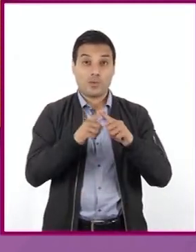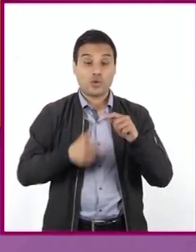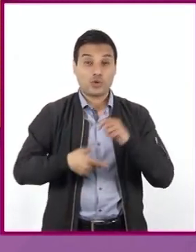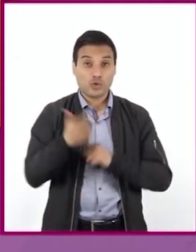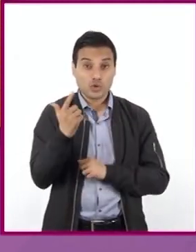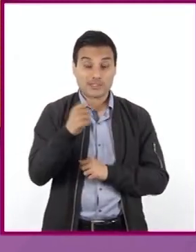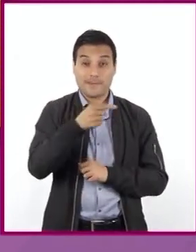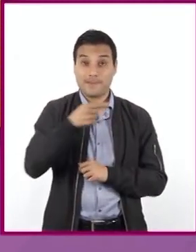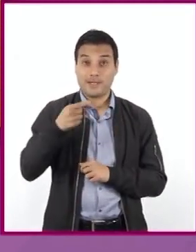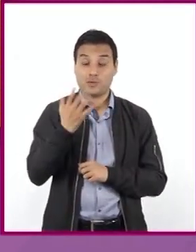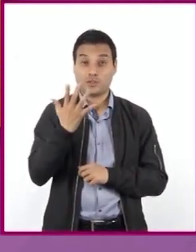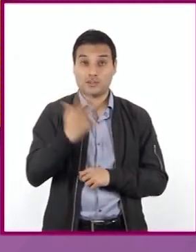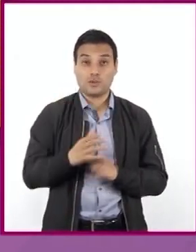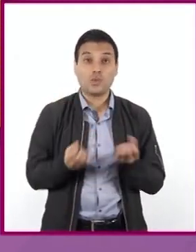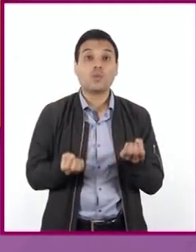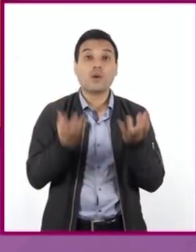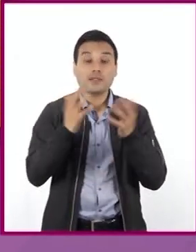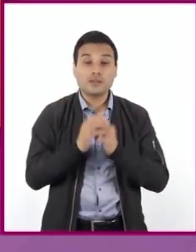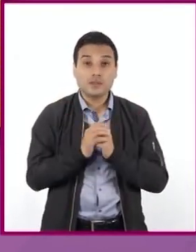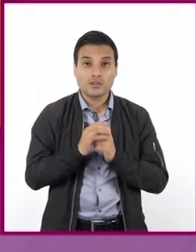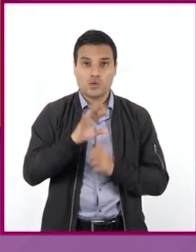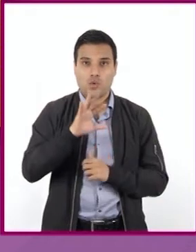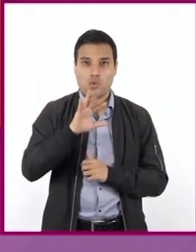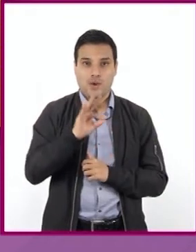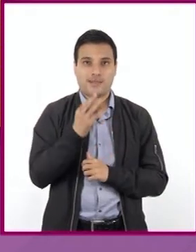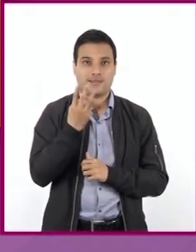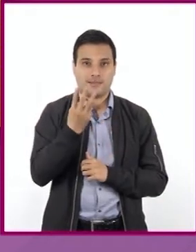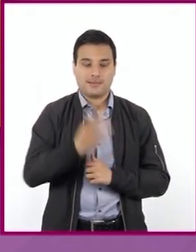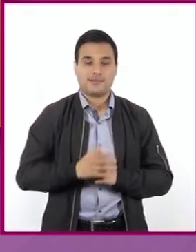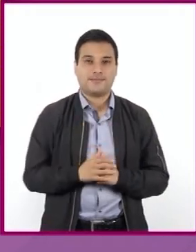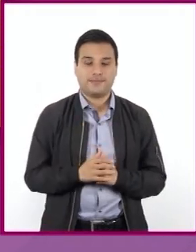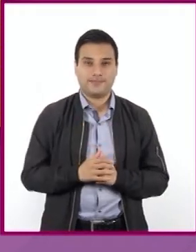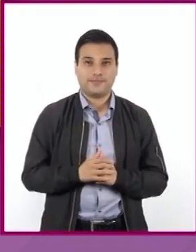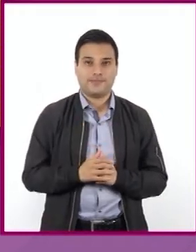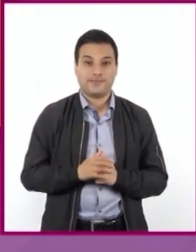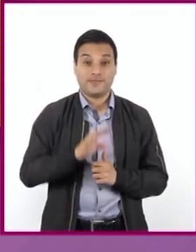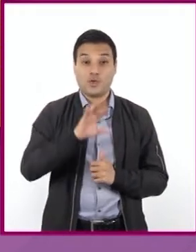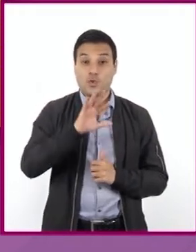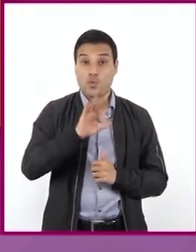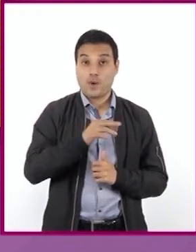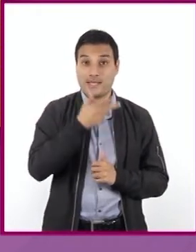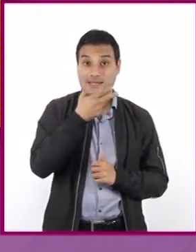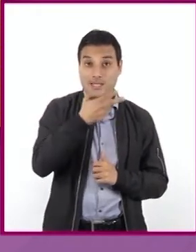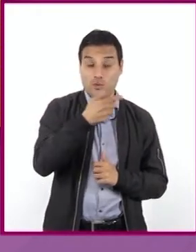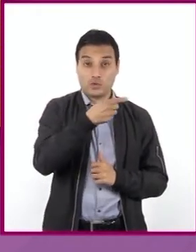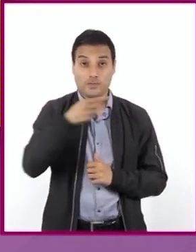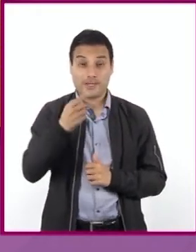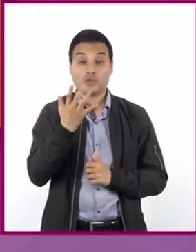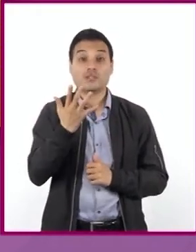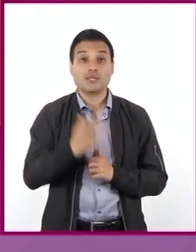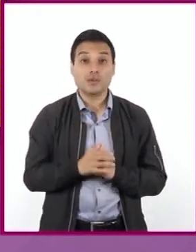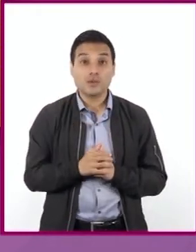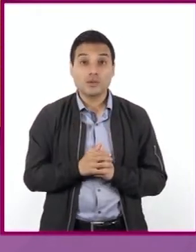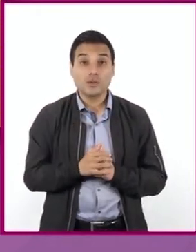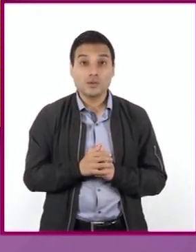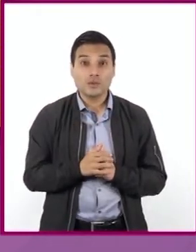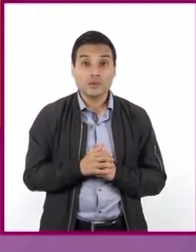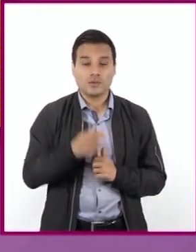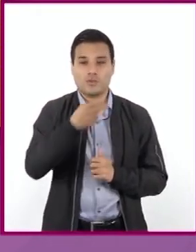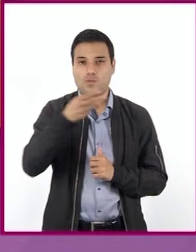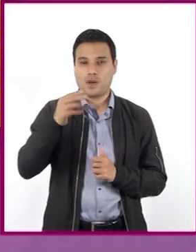menos 5 igual a 43. 48 menos 5 igual a